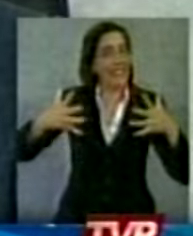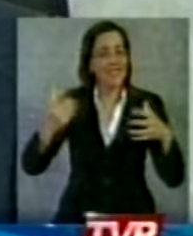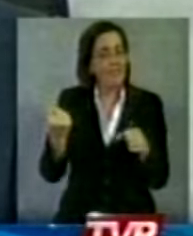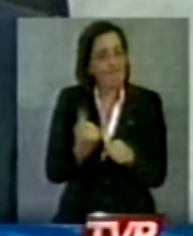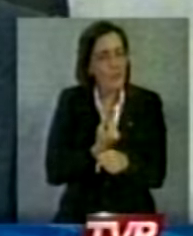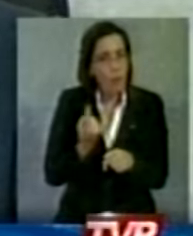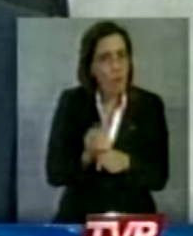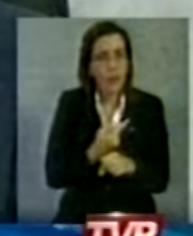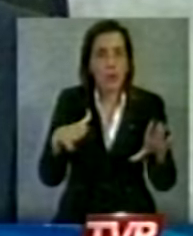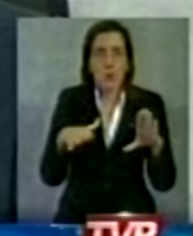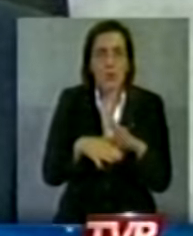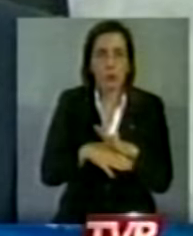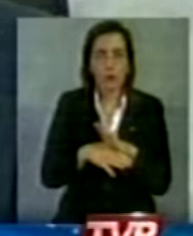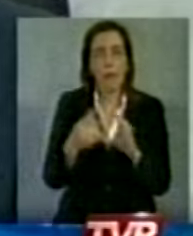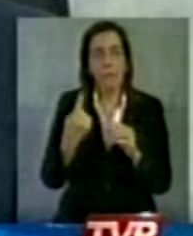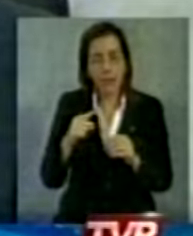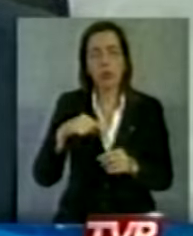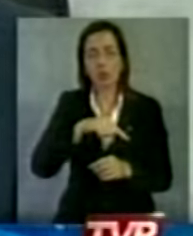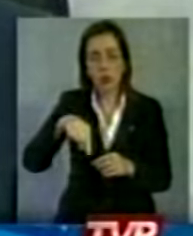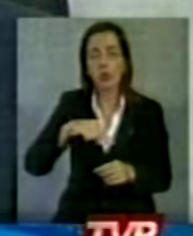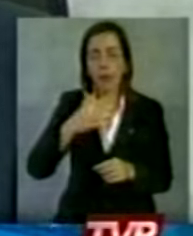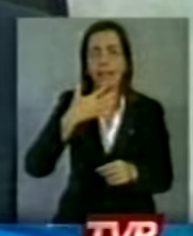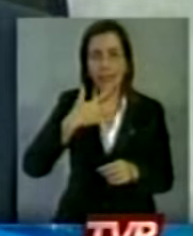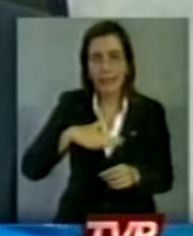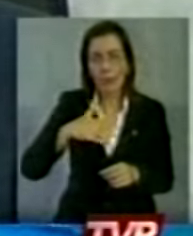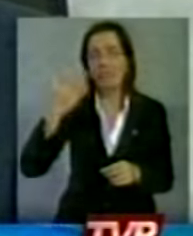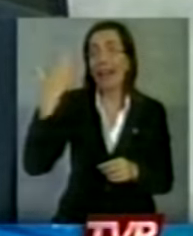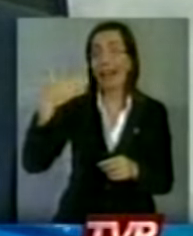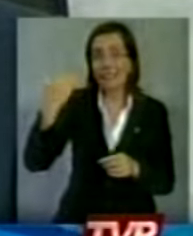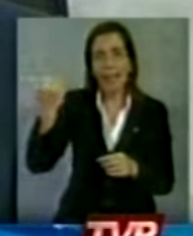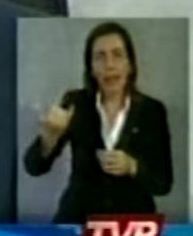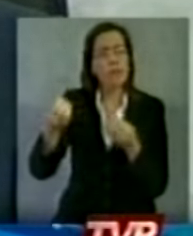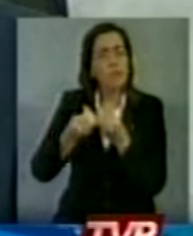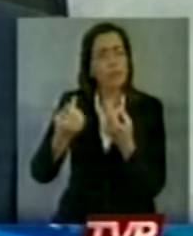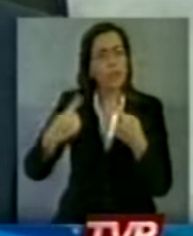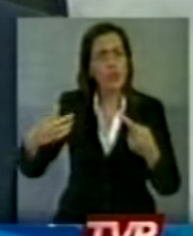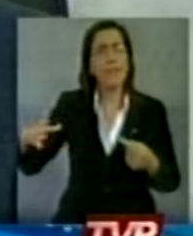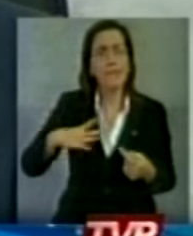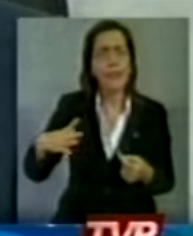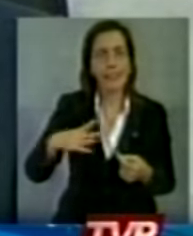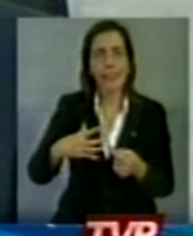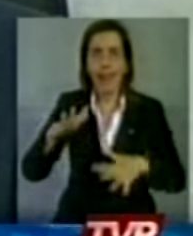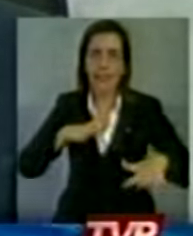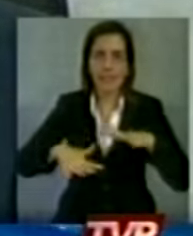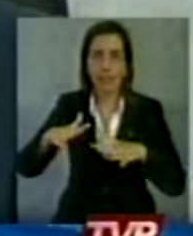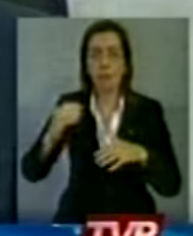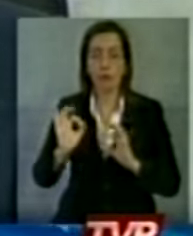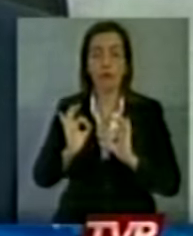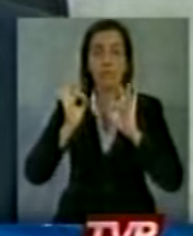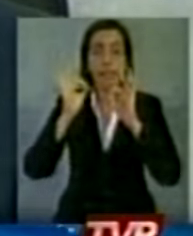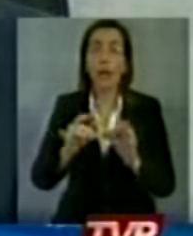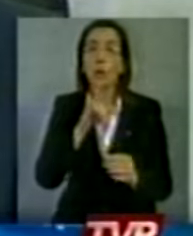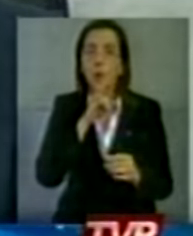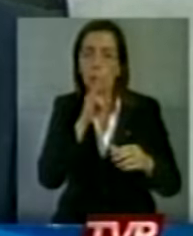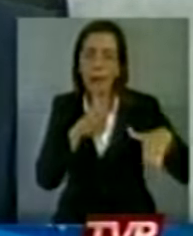que deseábamos realizar, entendía que hay mucho por hacer para llevar a Tucumán